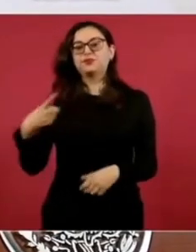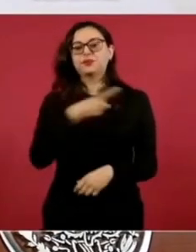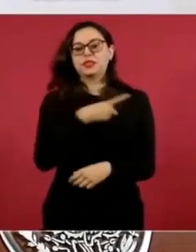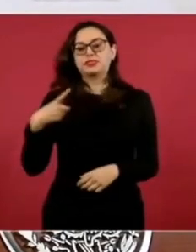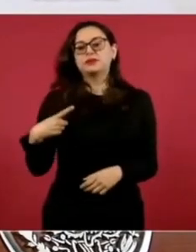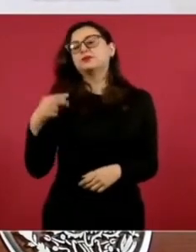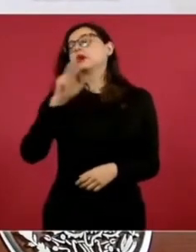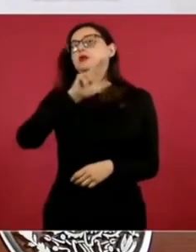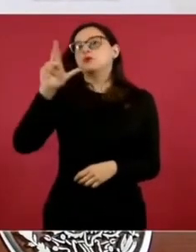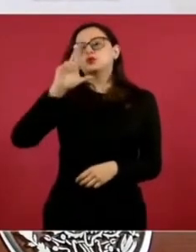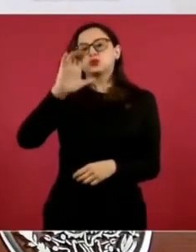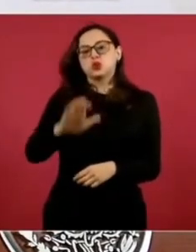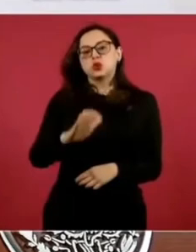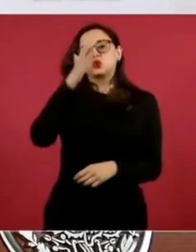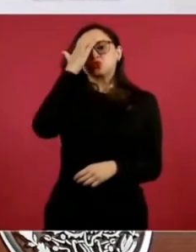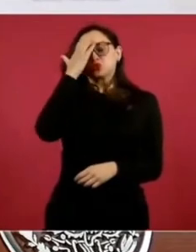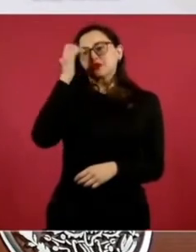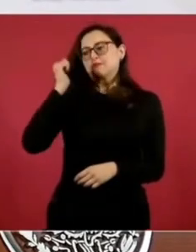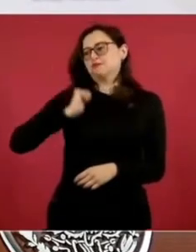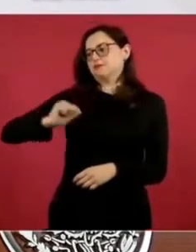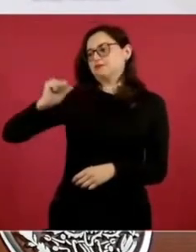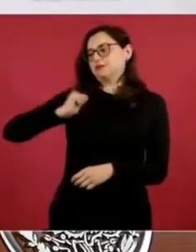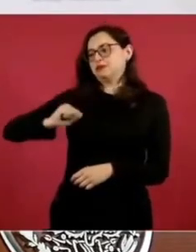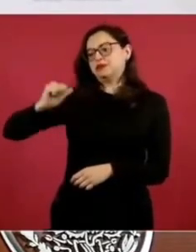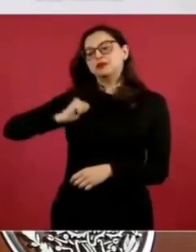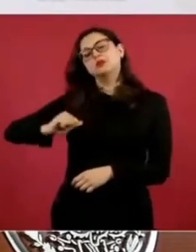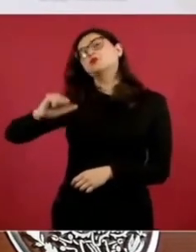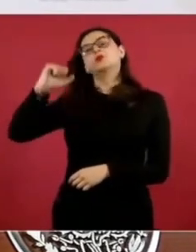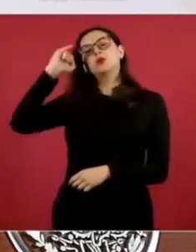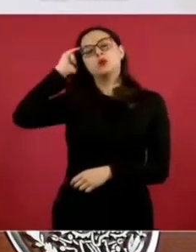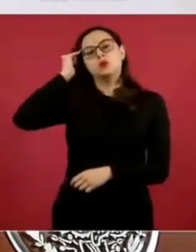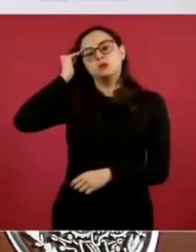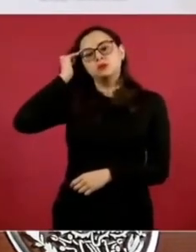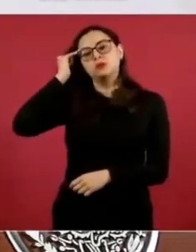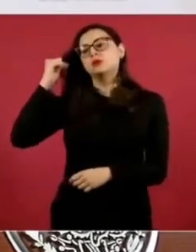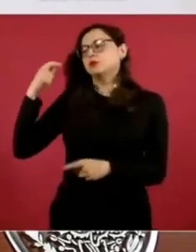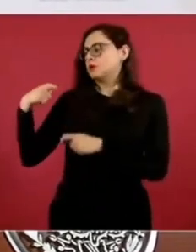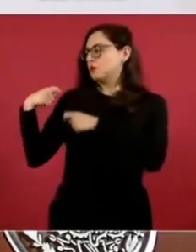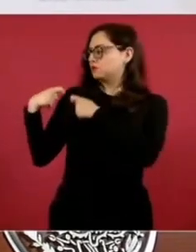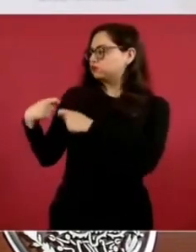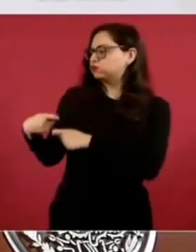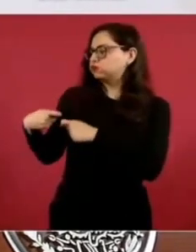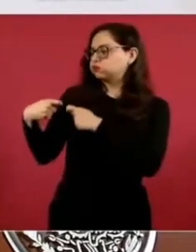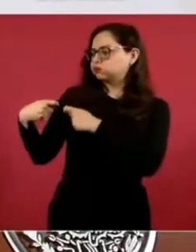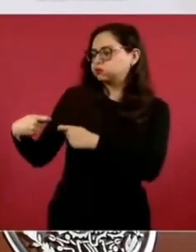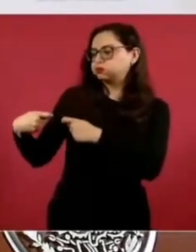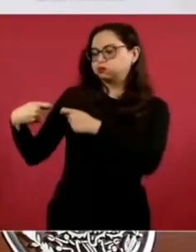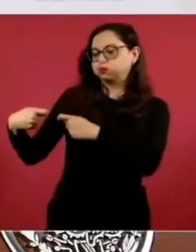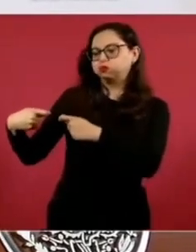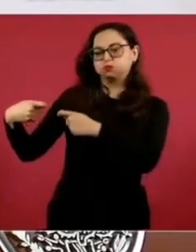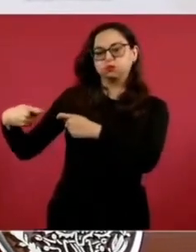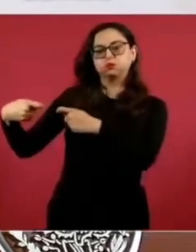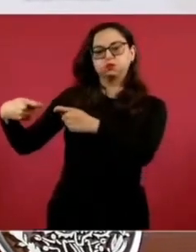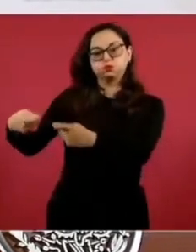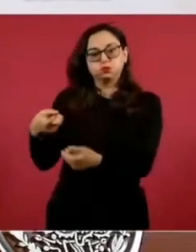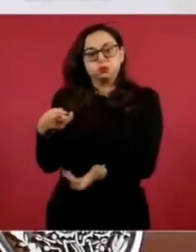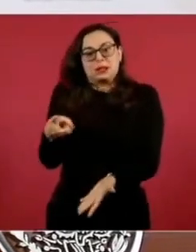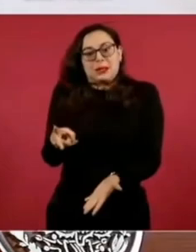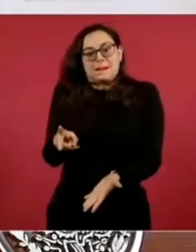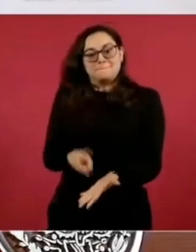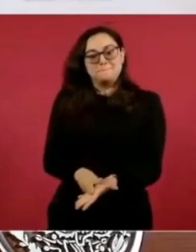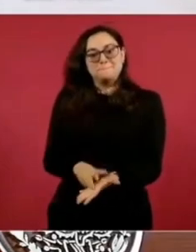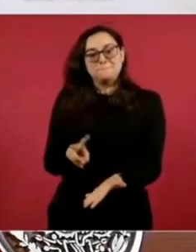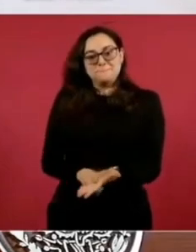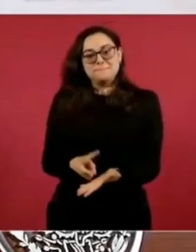del México prehispánico Porque todos estos valores vienen de